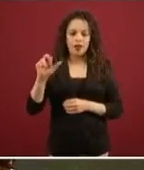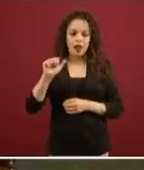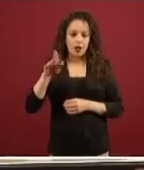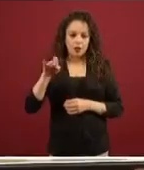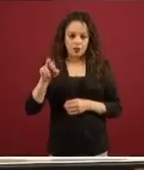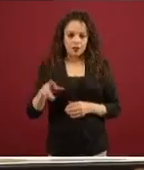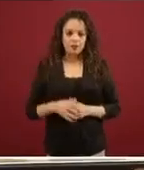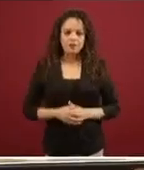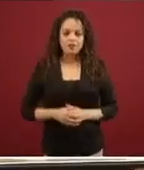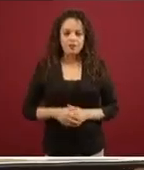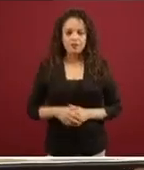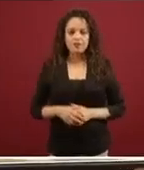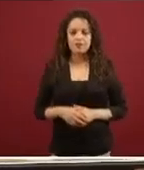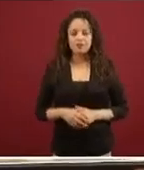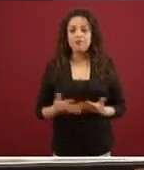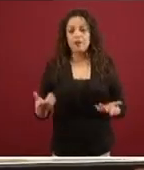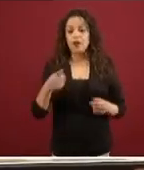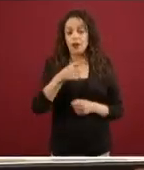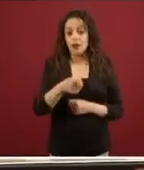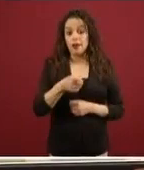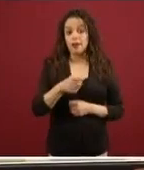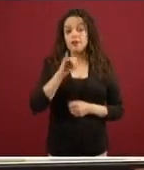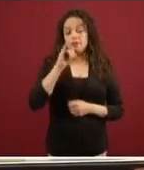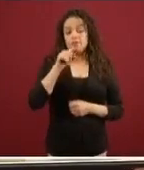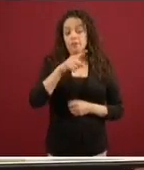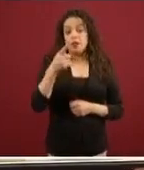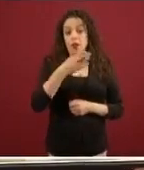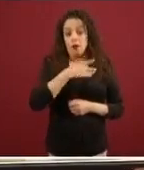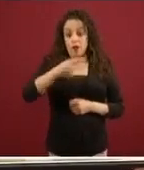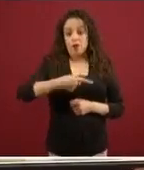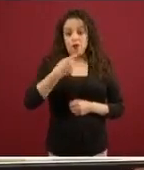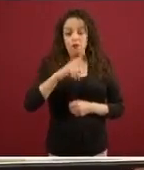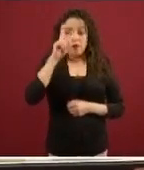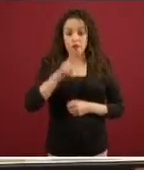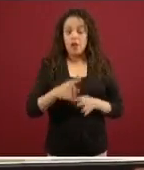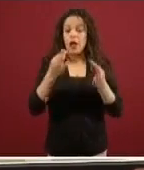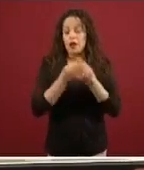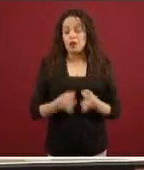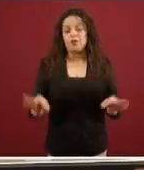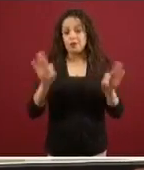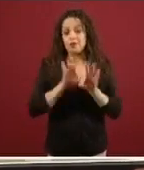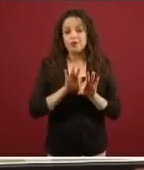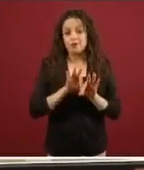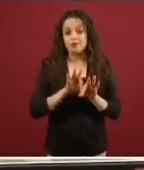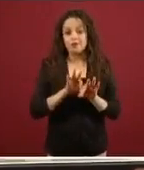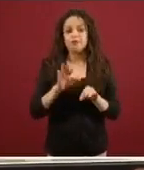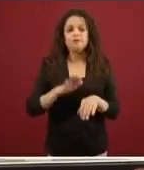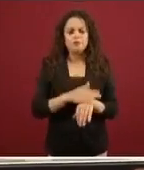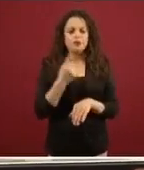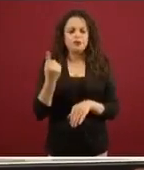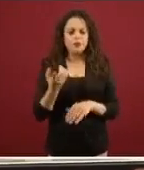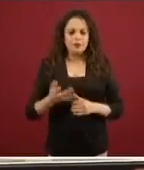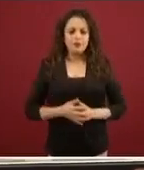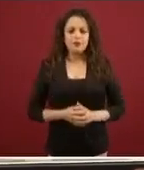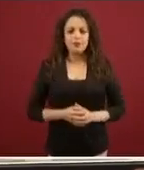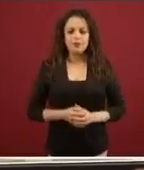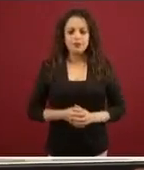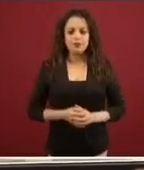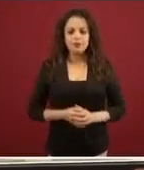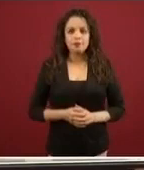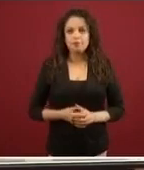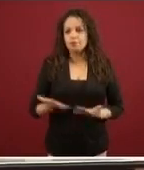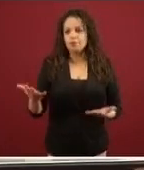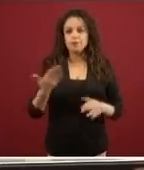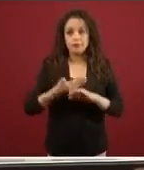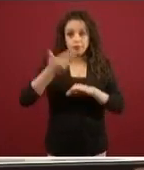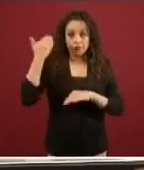Sobre lo segundo, qué bueno que lo pregunta, es importante. En este momento, lo habíamos dicho más o menos hace unos 8